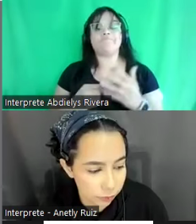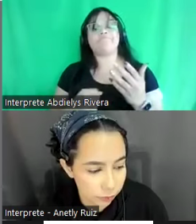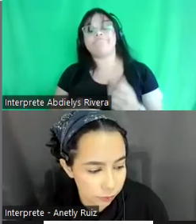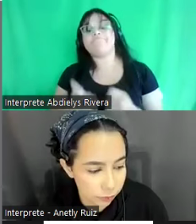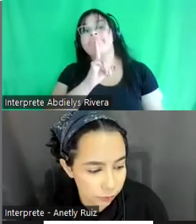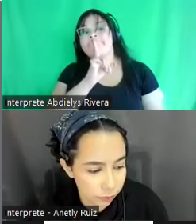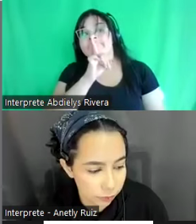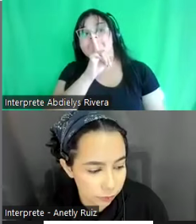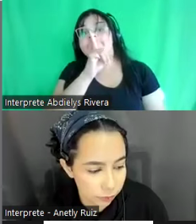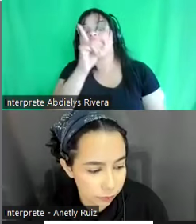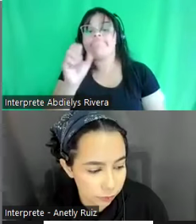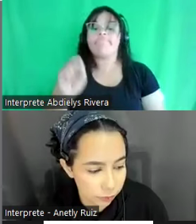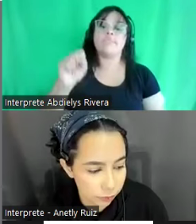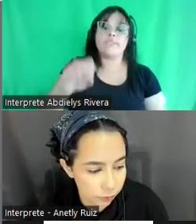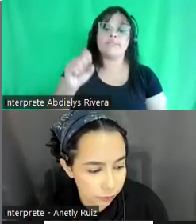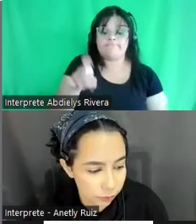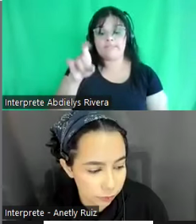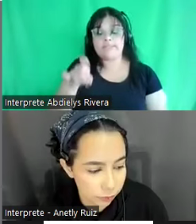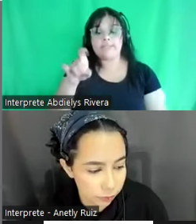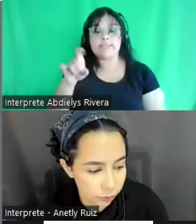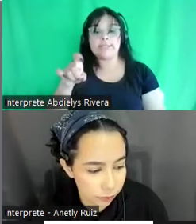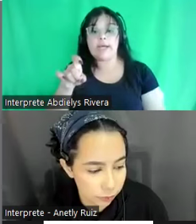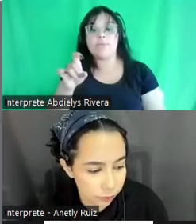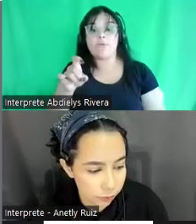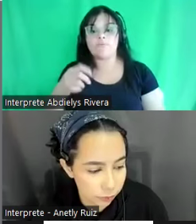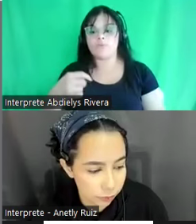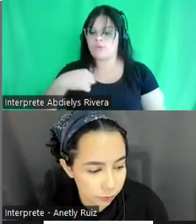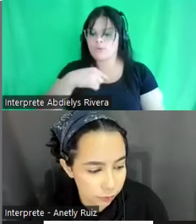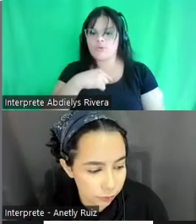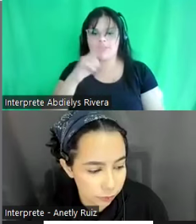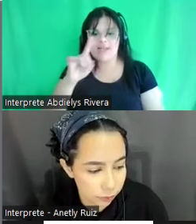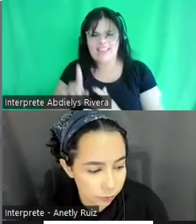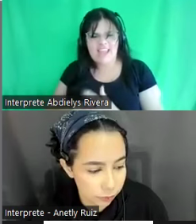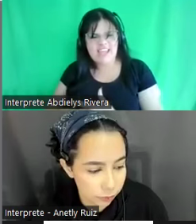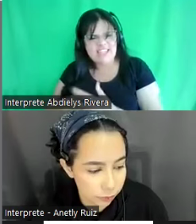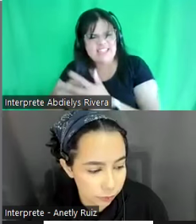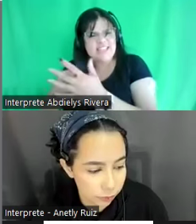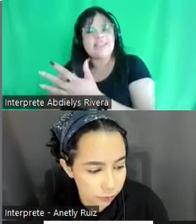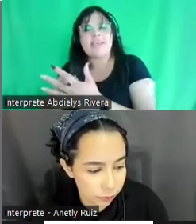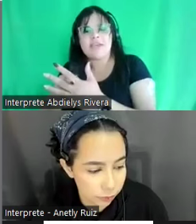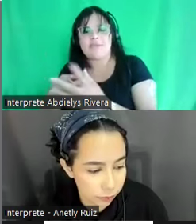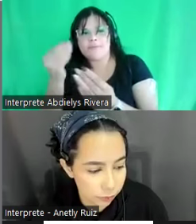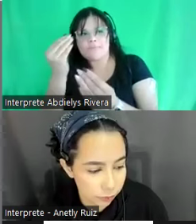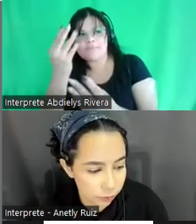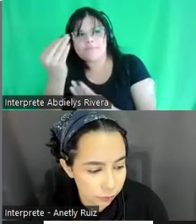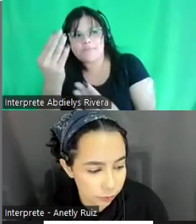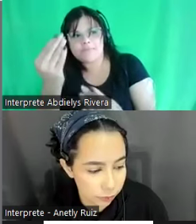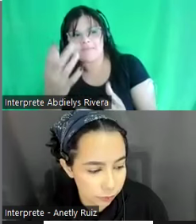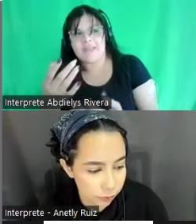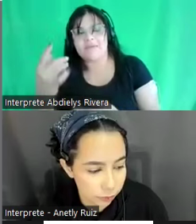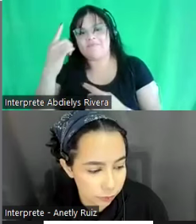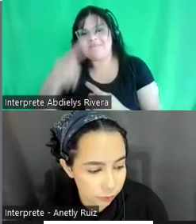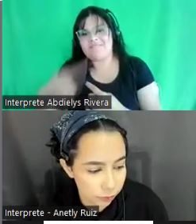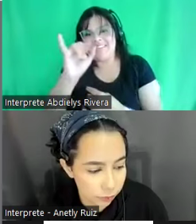portavoces de este tipo de iniciativas. Por eso yo, cuando me llamaron para venir a dar esta charla, me sentí súper